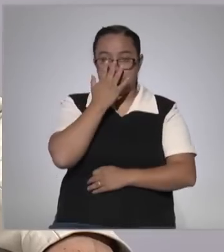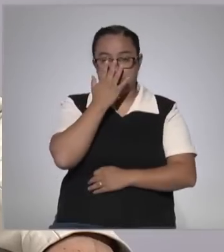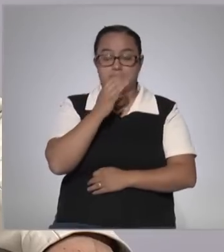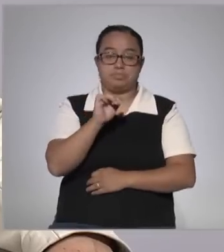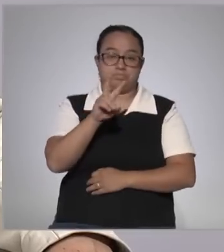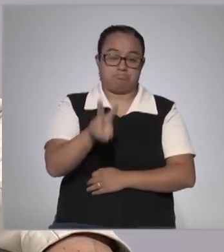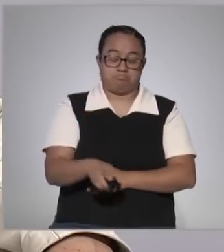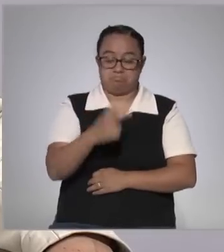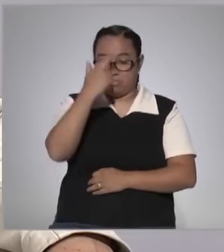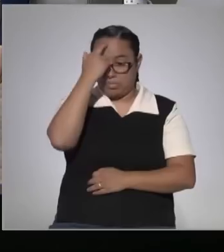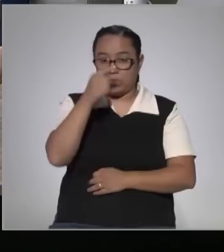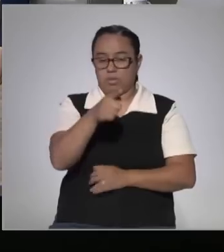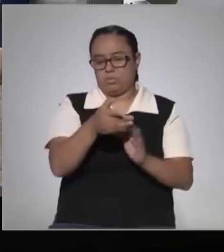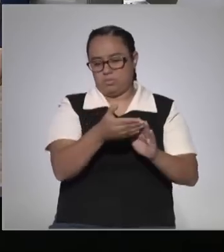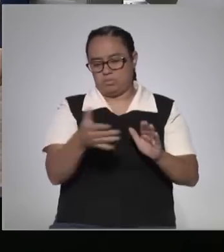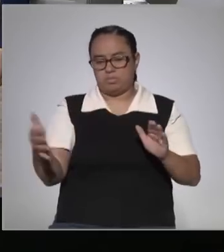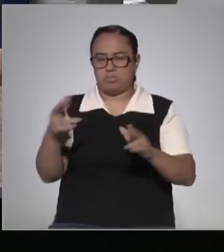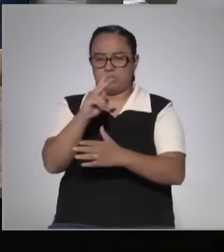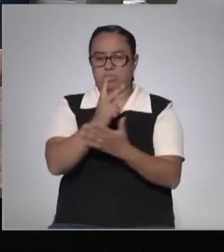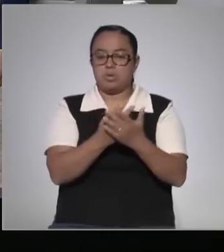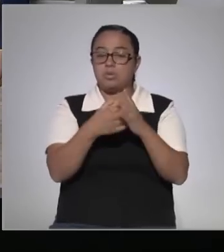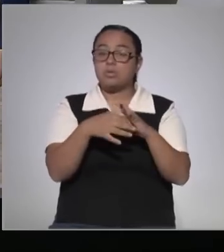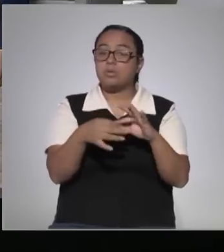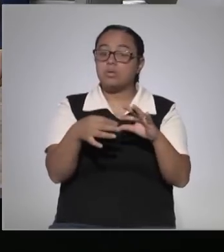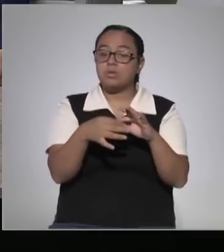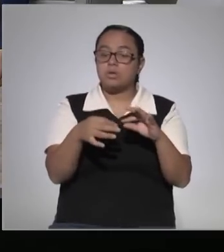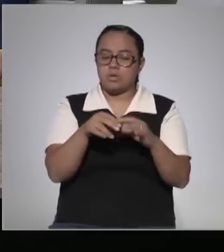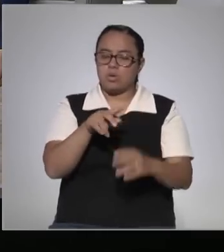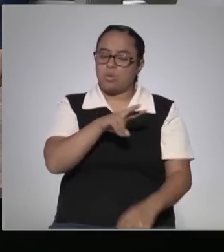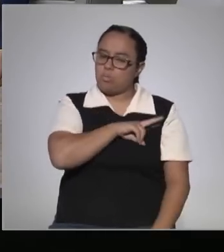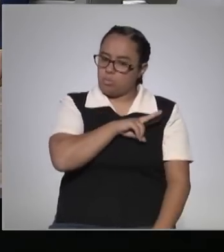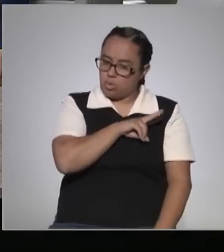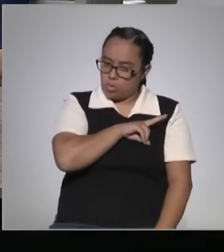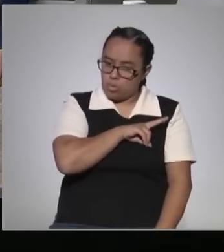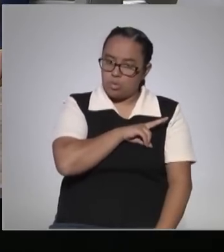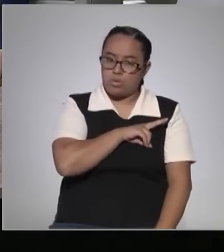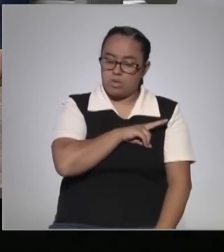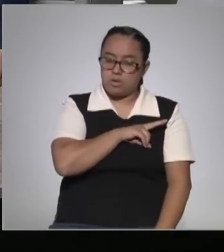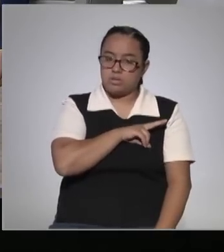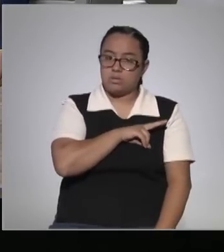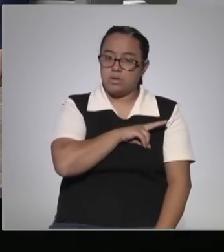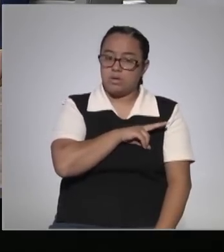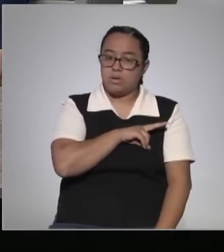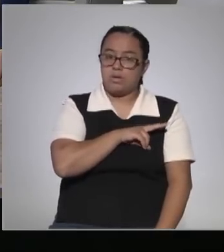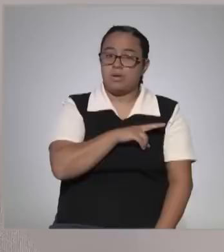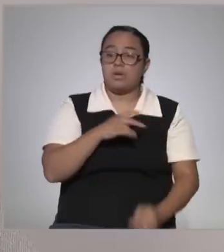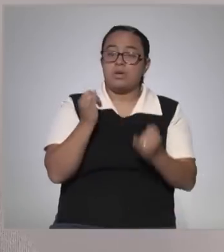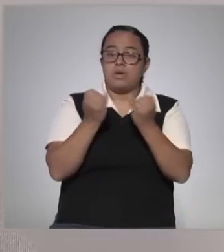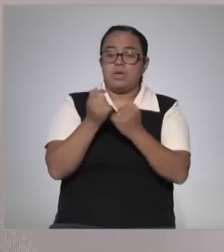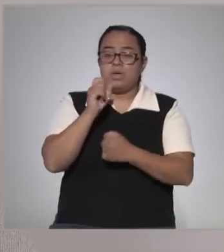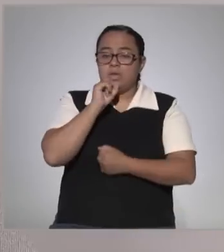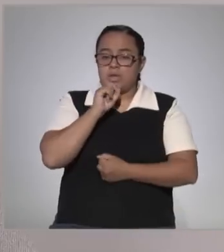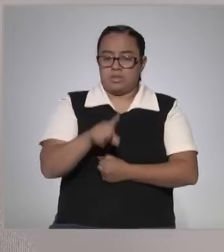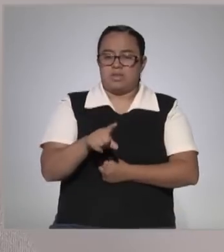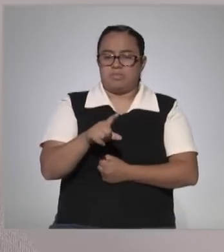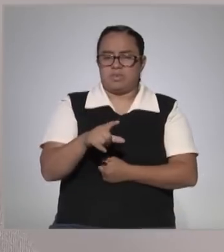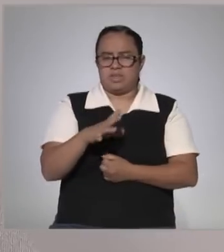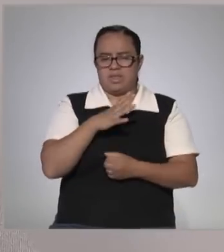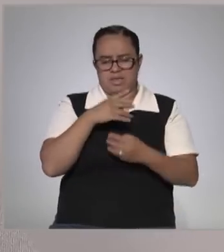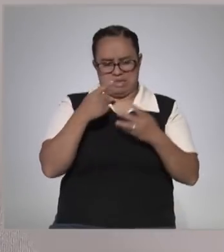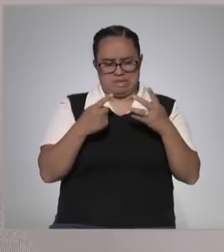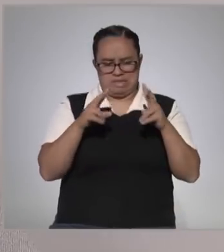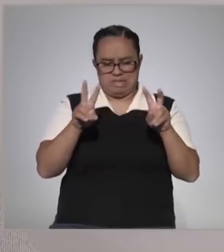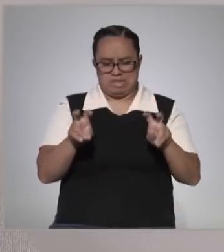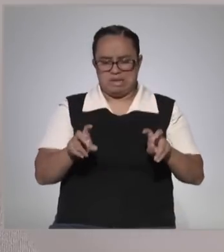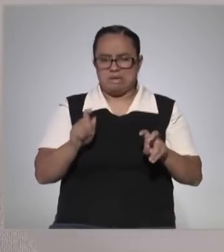Mencionabas justamente, y a lo largo del programa hemos tocado el tema de la viudez, sobre el que también es toda una arista del tema de